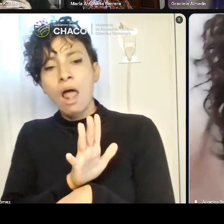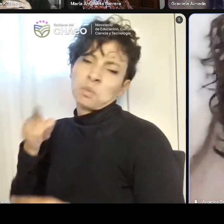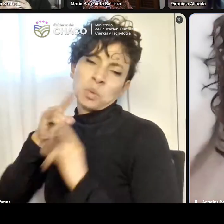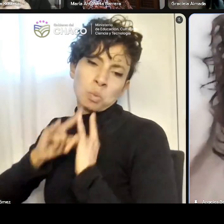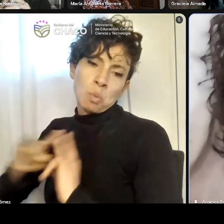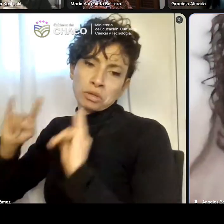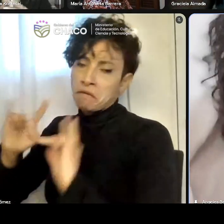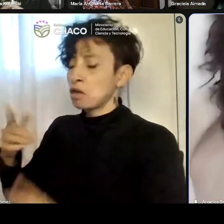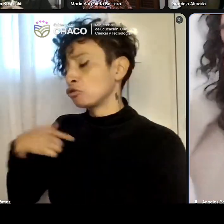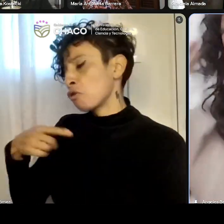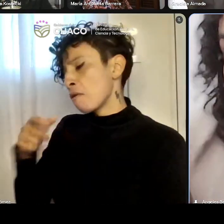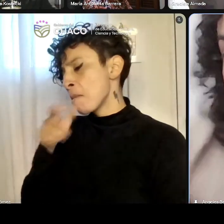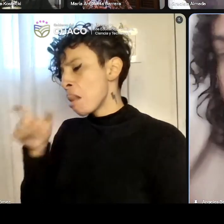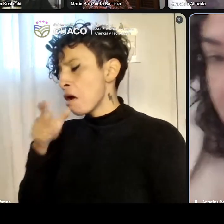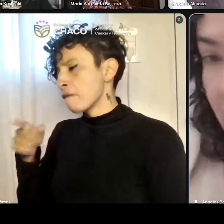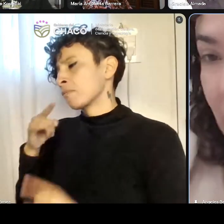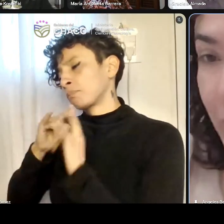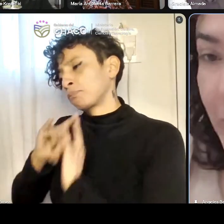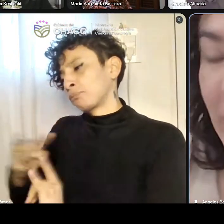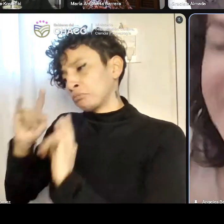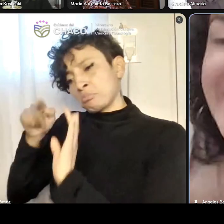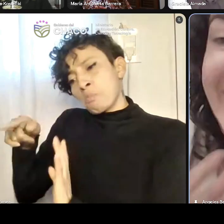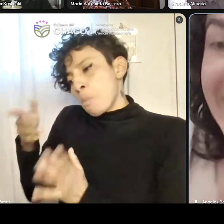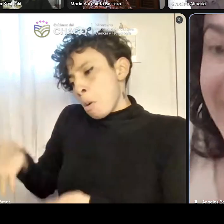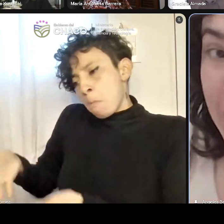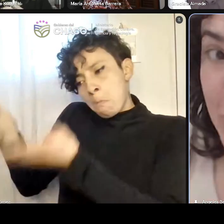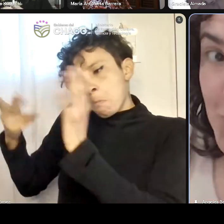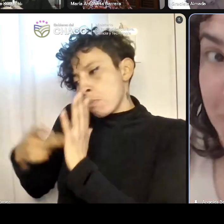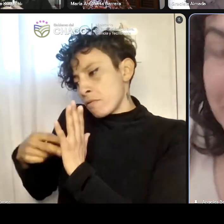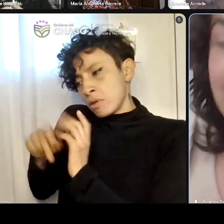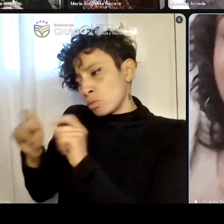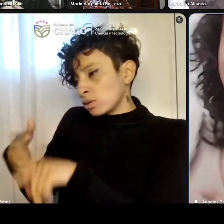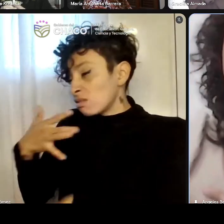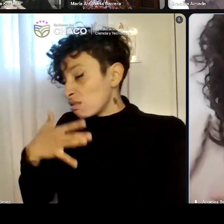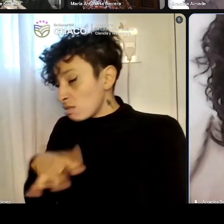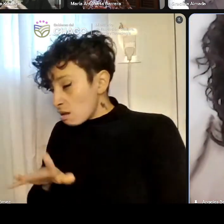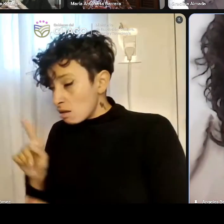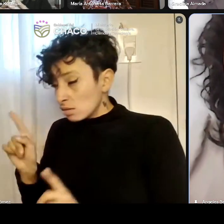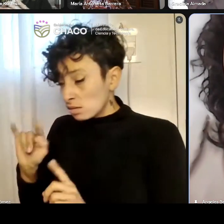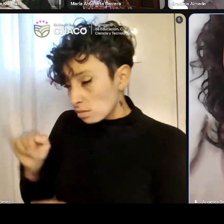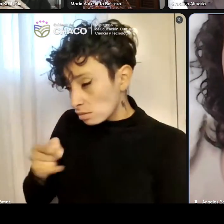digo lo que tenés que hacer y es tu problema si entendés o no.